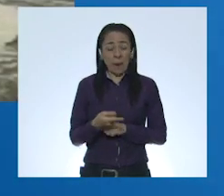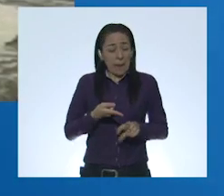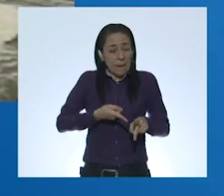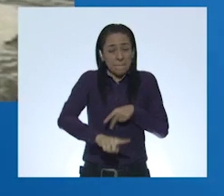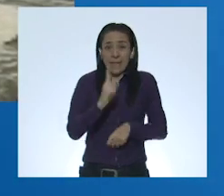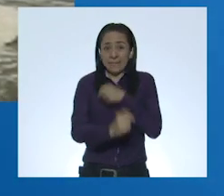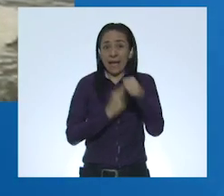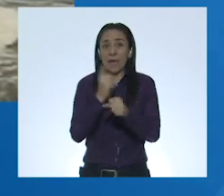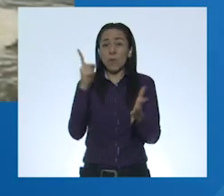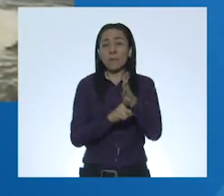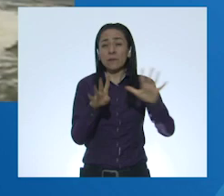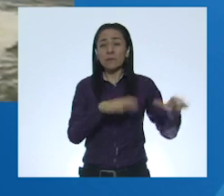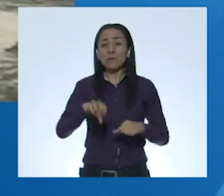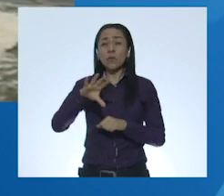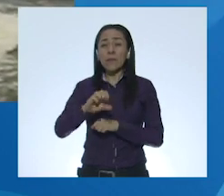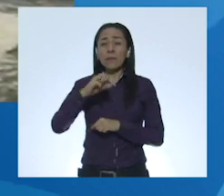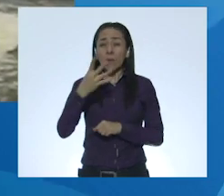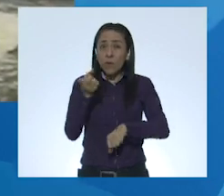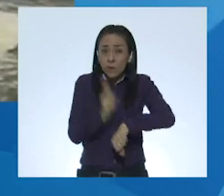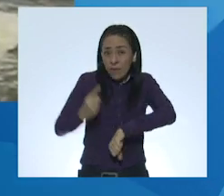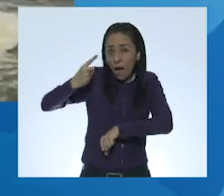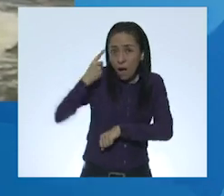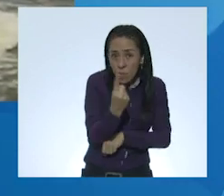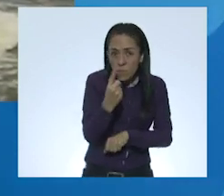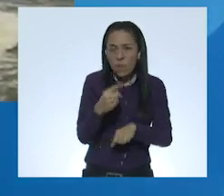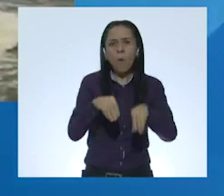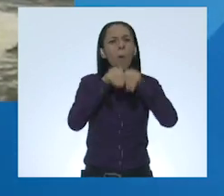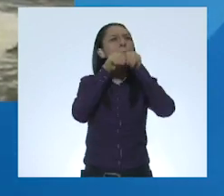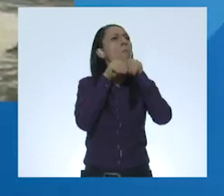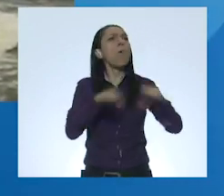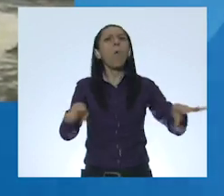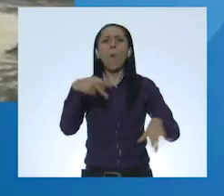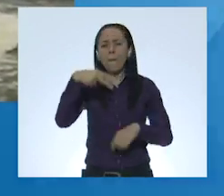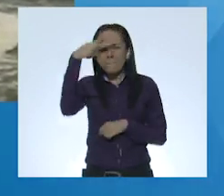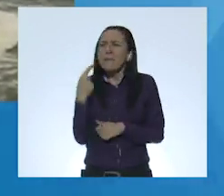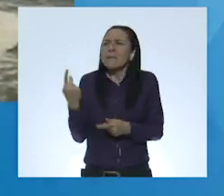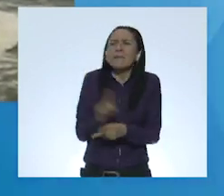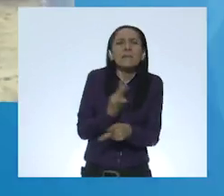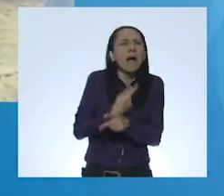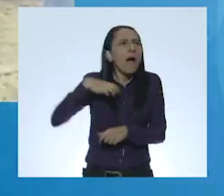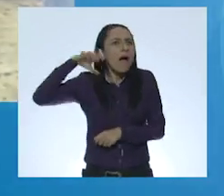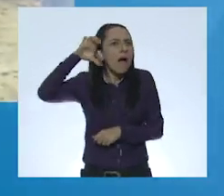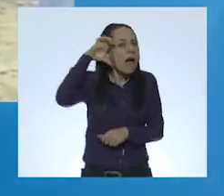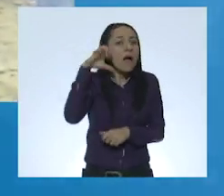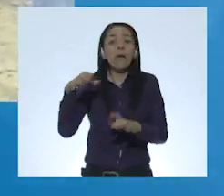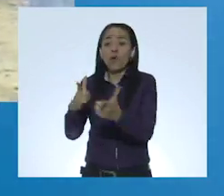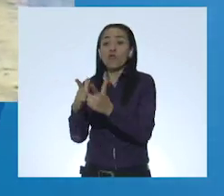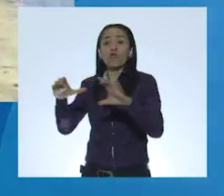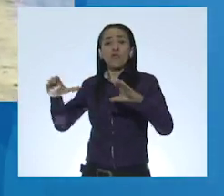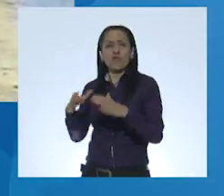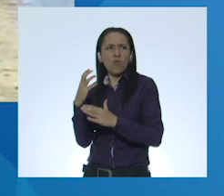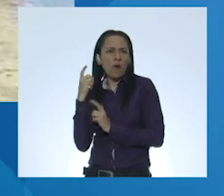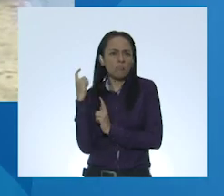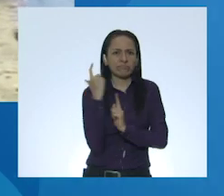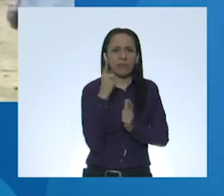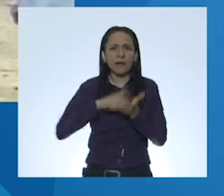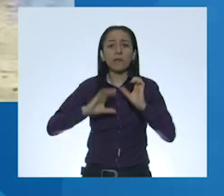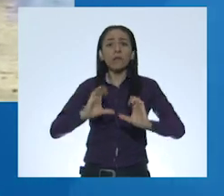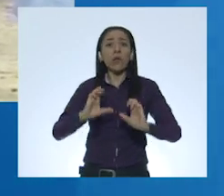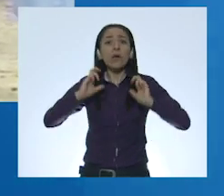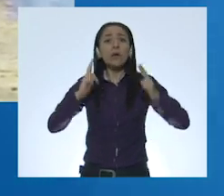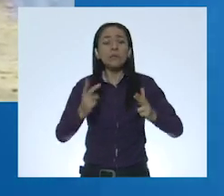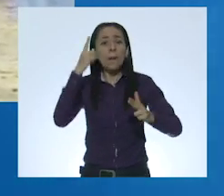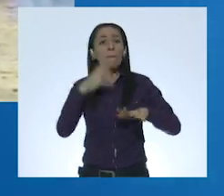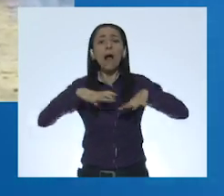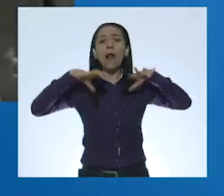1994, México se despertó con la noticia de que un grupo guerrillero se había levantado en armas en Chiapas y tomado San